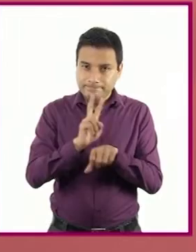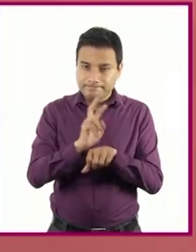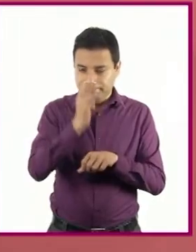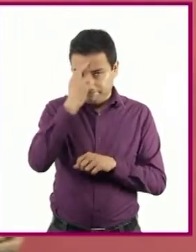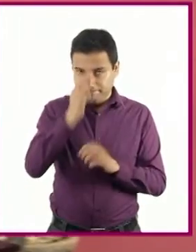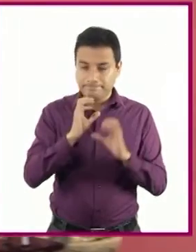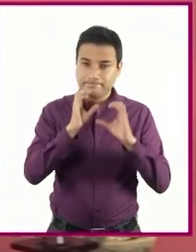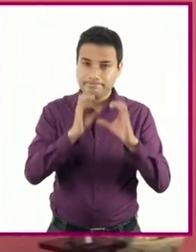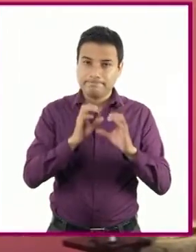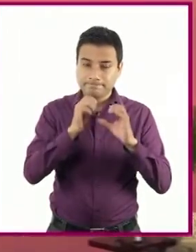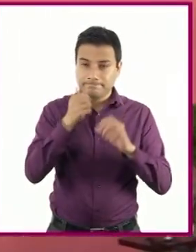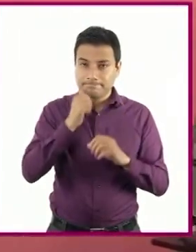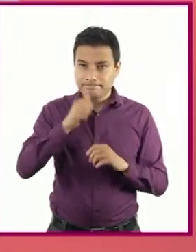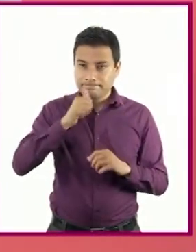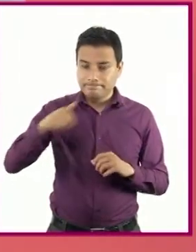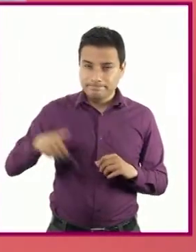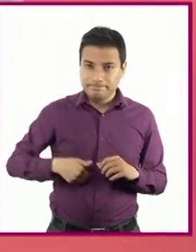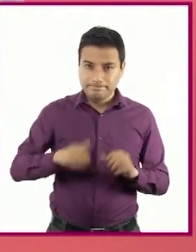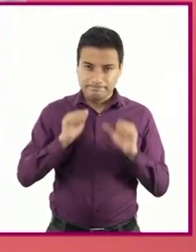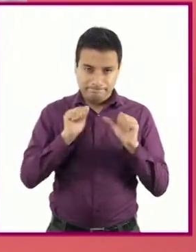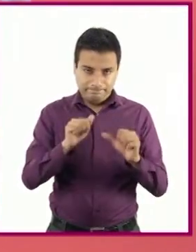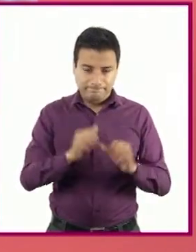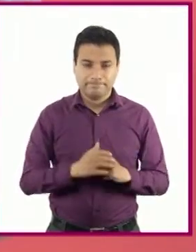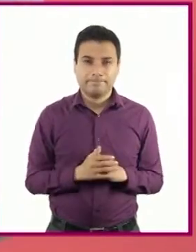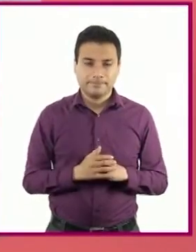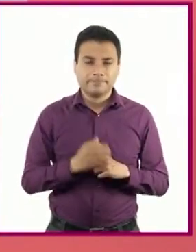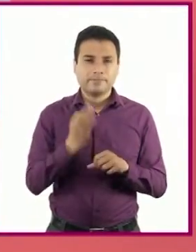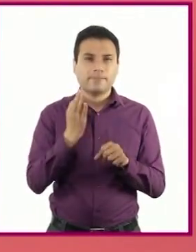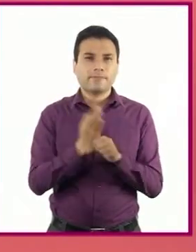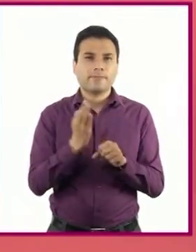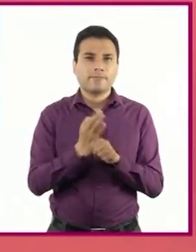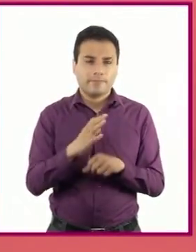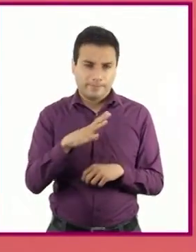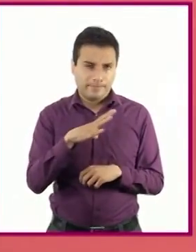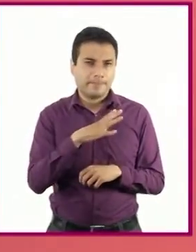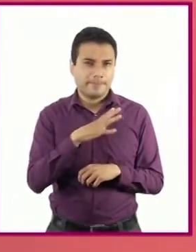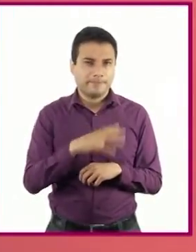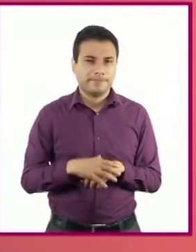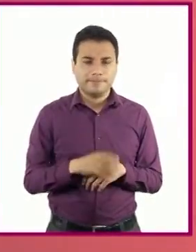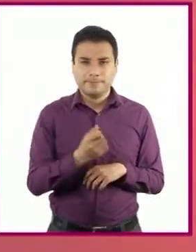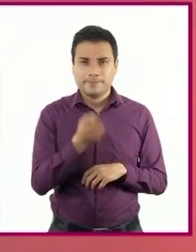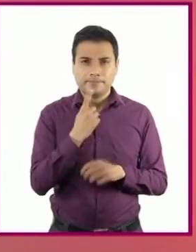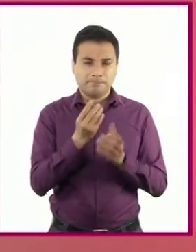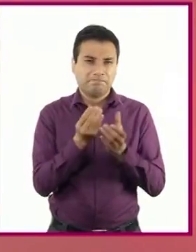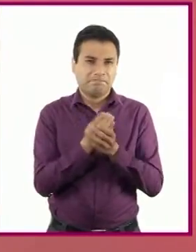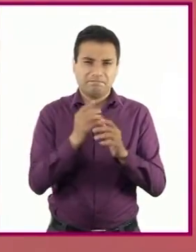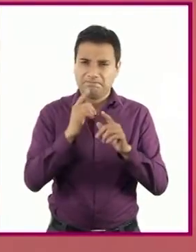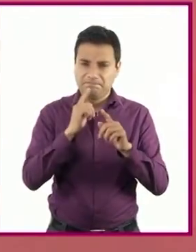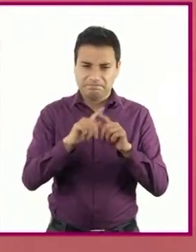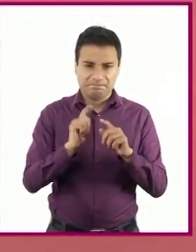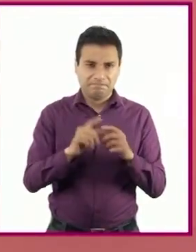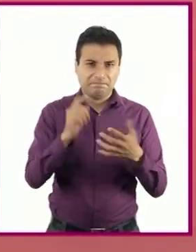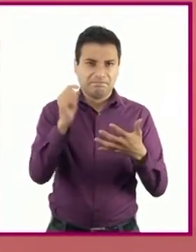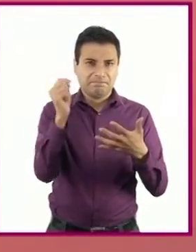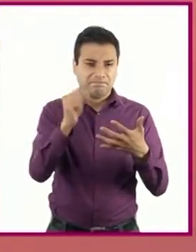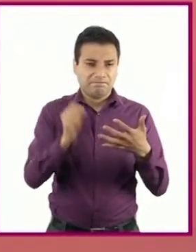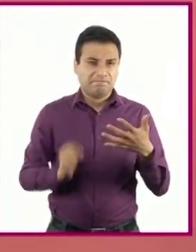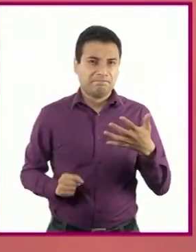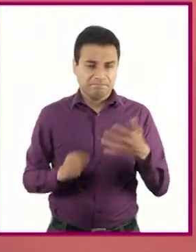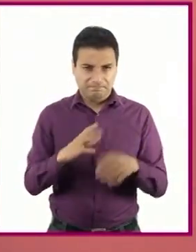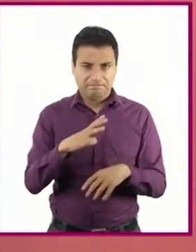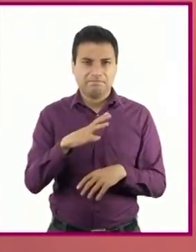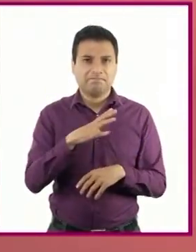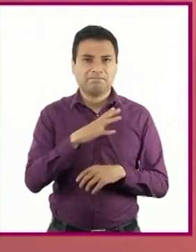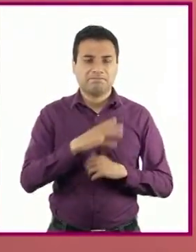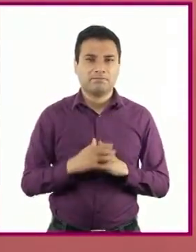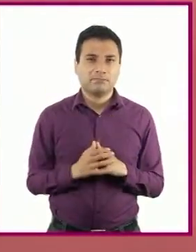prevención para evitar accidentes. Actualmente existen varios tipos de medicamentos para disminuir la acidez estomacal.